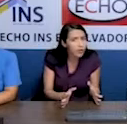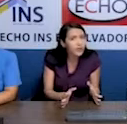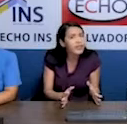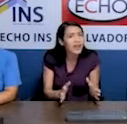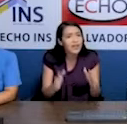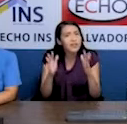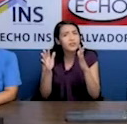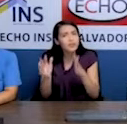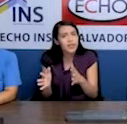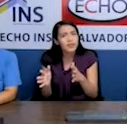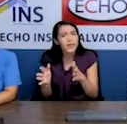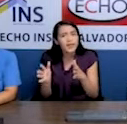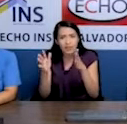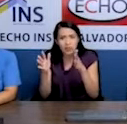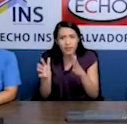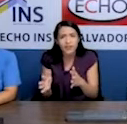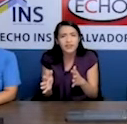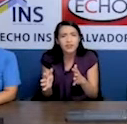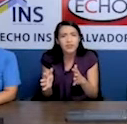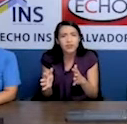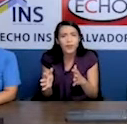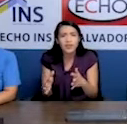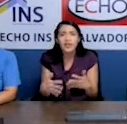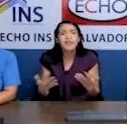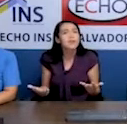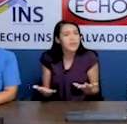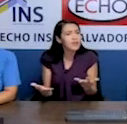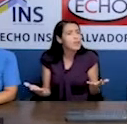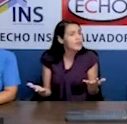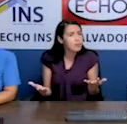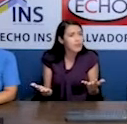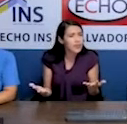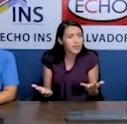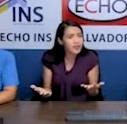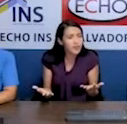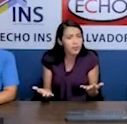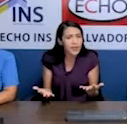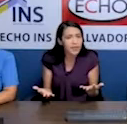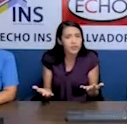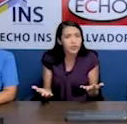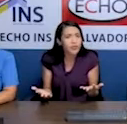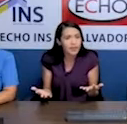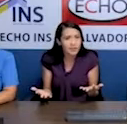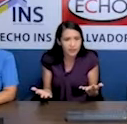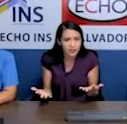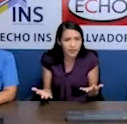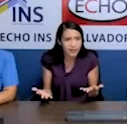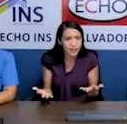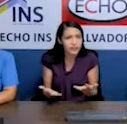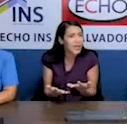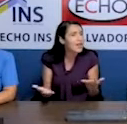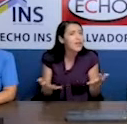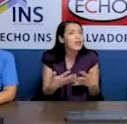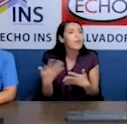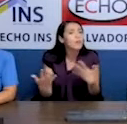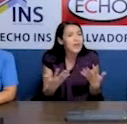área oncológica, si ustedes ven los diferentes síntomas, realmente también se presentan en enfermedades crónicas